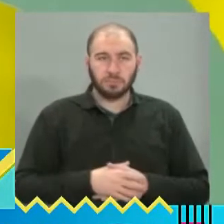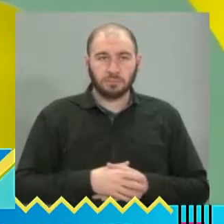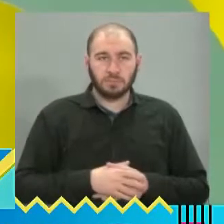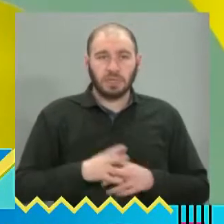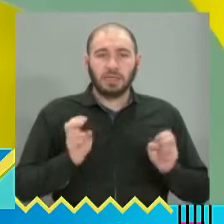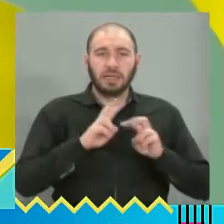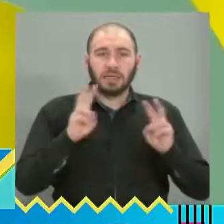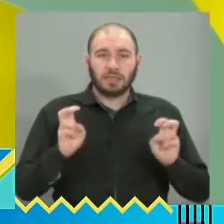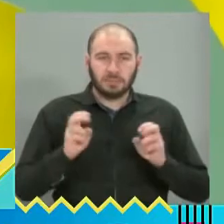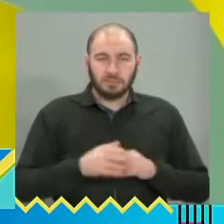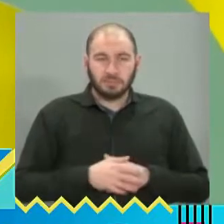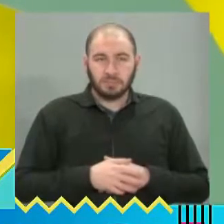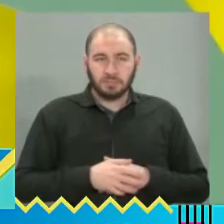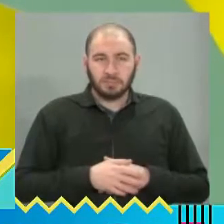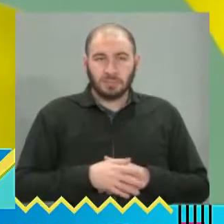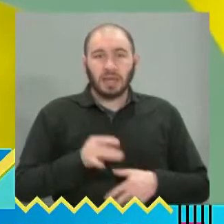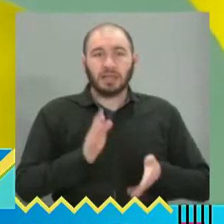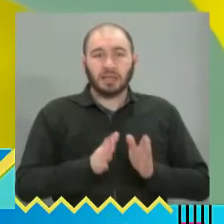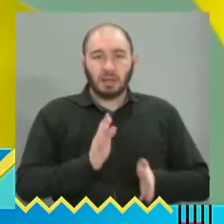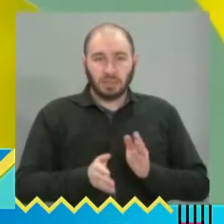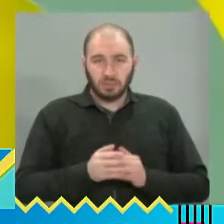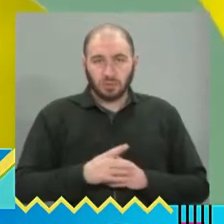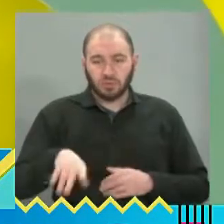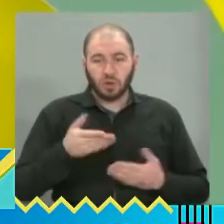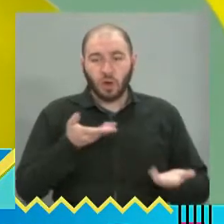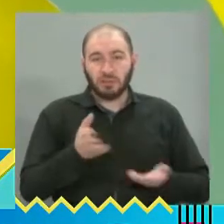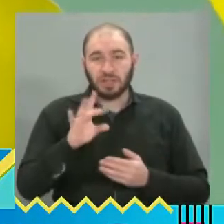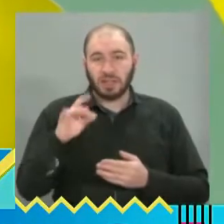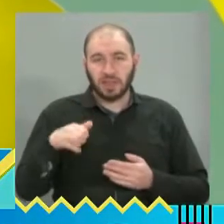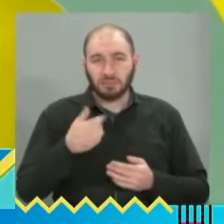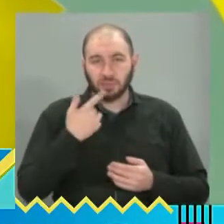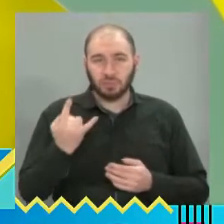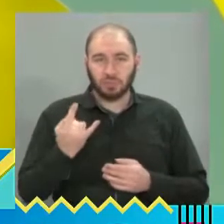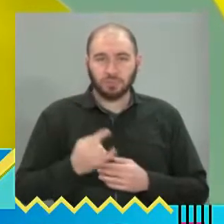Con respecto a los tratamientos que nosotros ofrecemos en DAMSO,